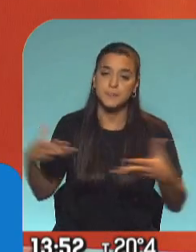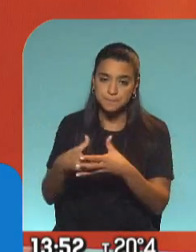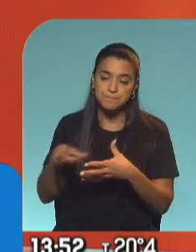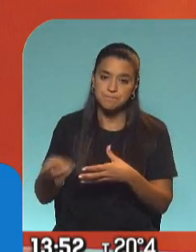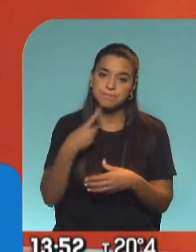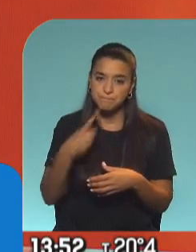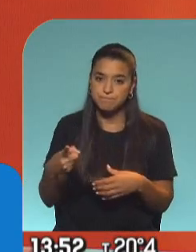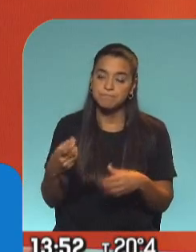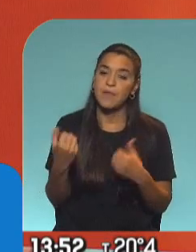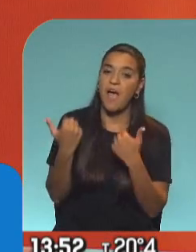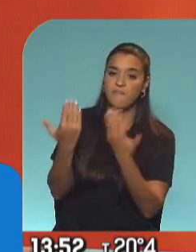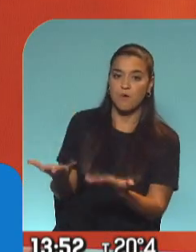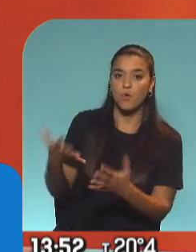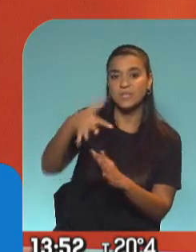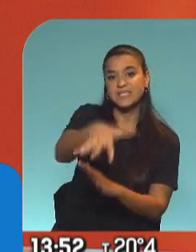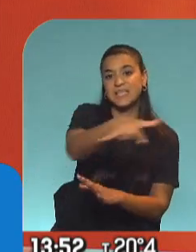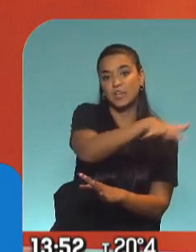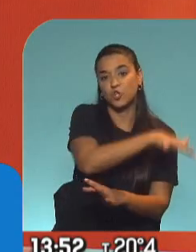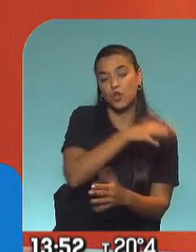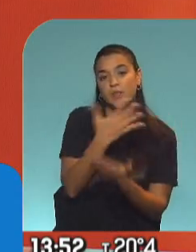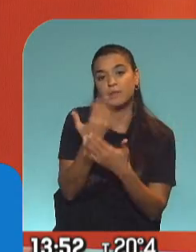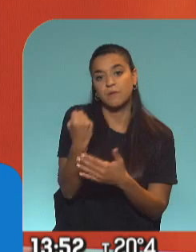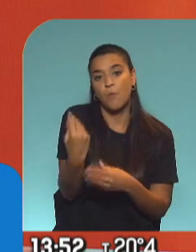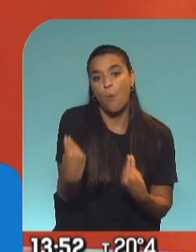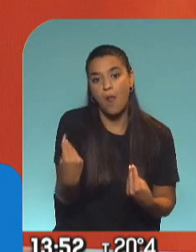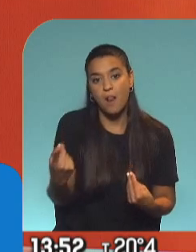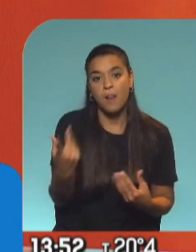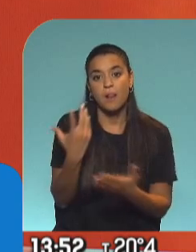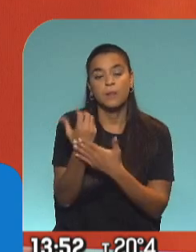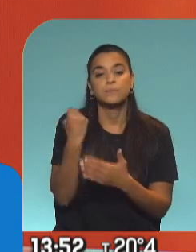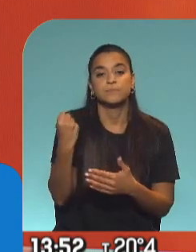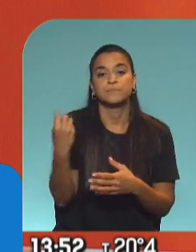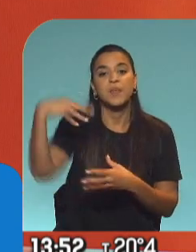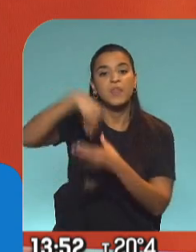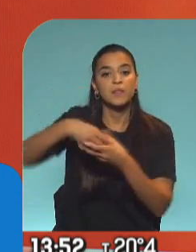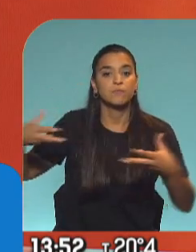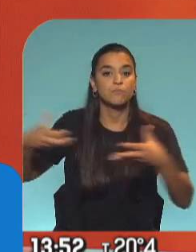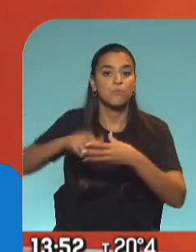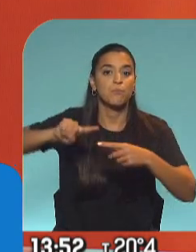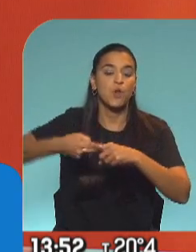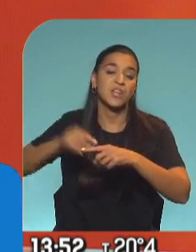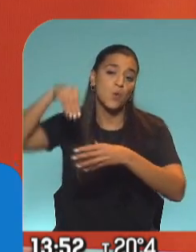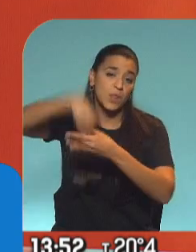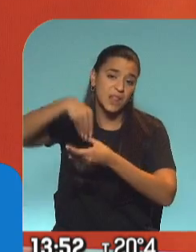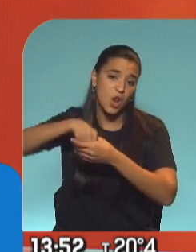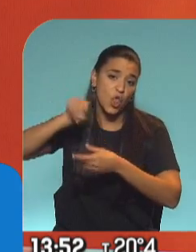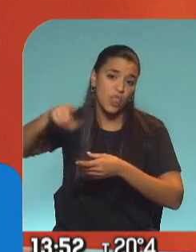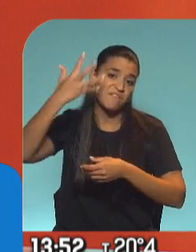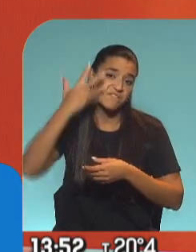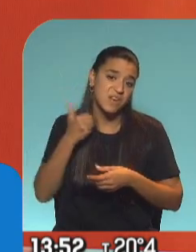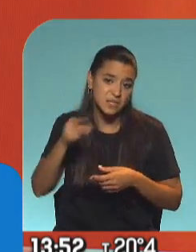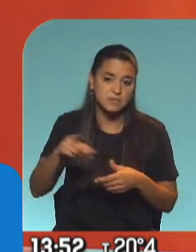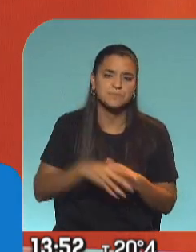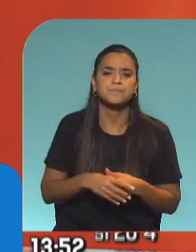terminan beneficiando a otro sector de extrema derecha, que es el sector de extrema derecha dentro del abanico político interno de Francia.